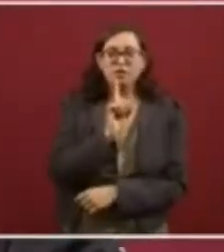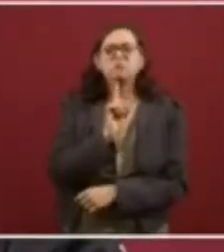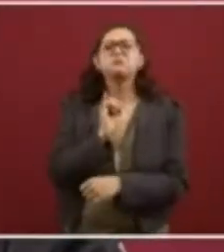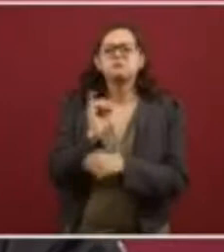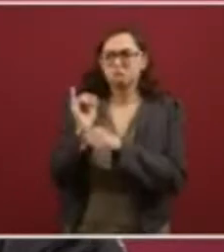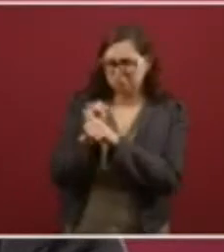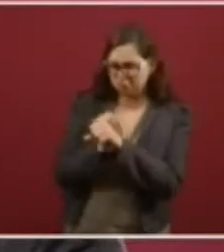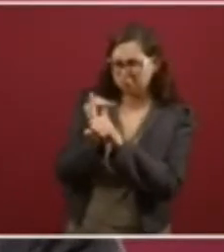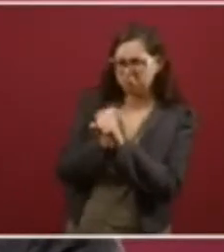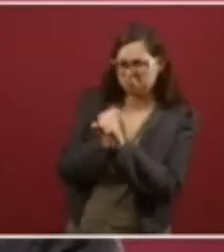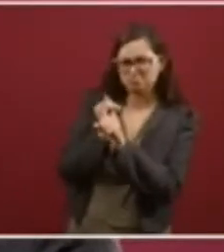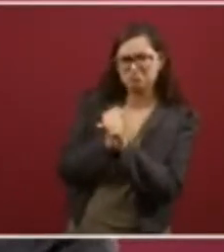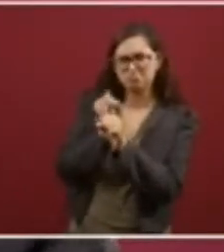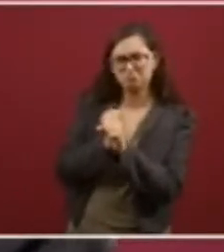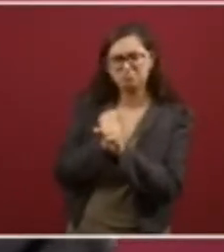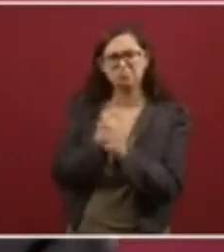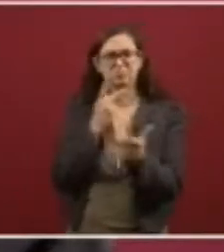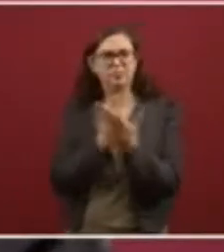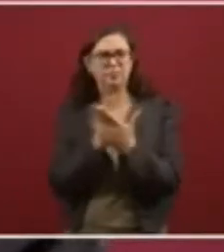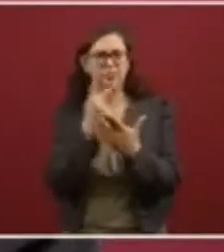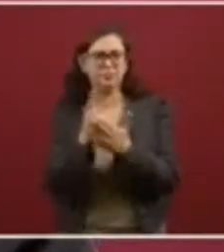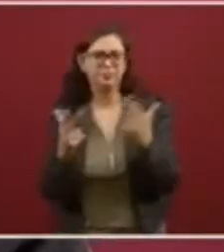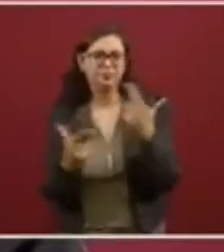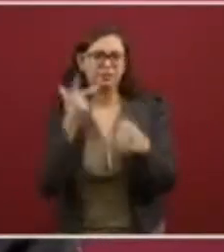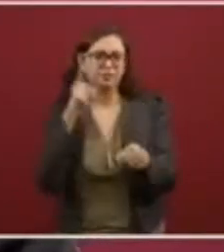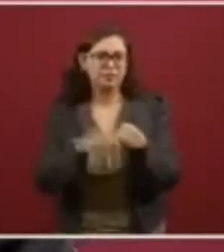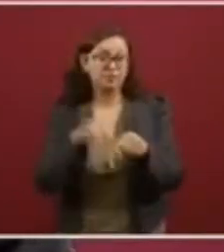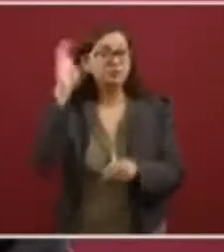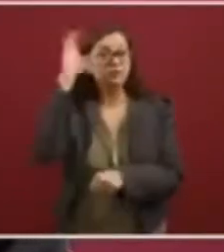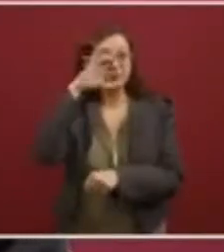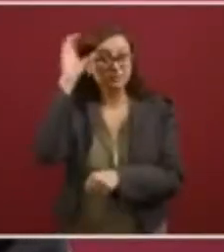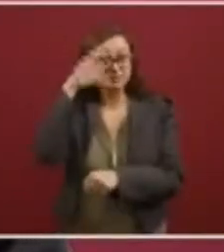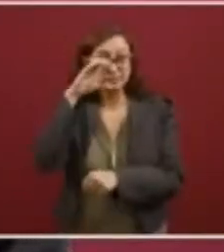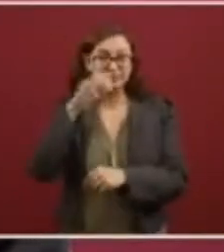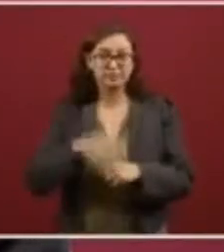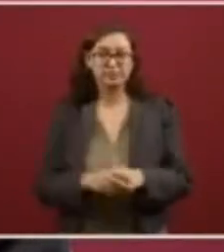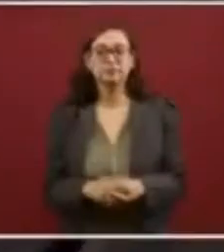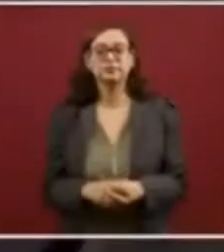investigadora, Premio Nacional de Ciencia,